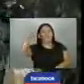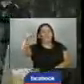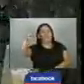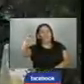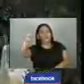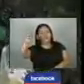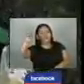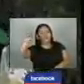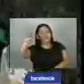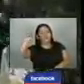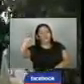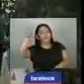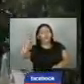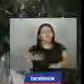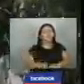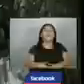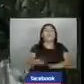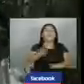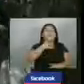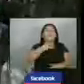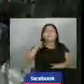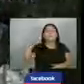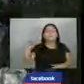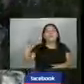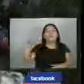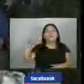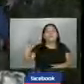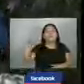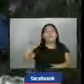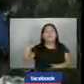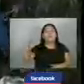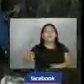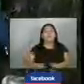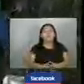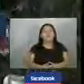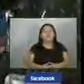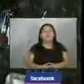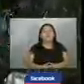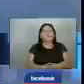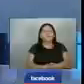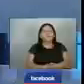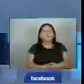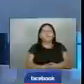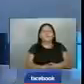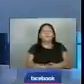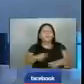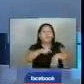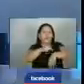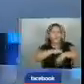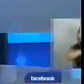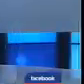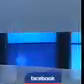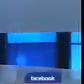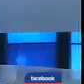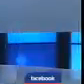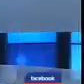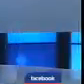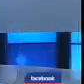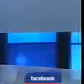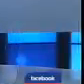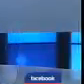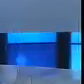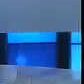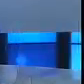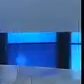.esb. Este es un informe de Marcela Rivera. Vamos a nuestra primera pausa comercial,